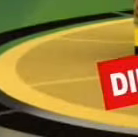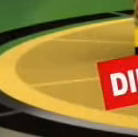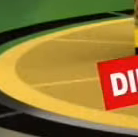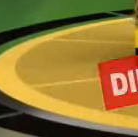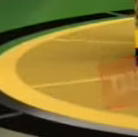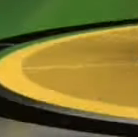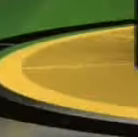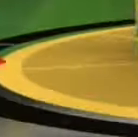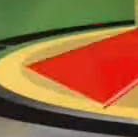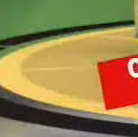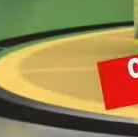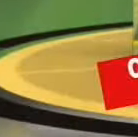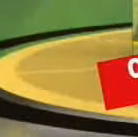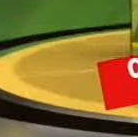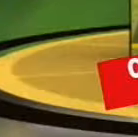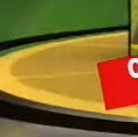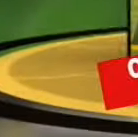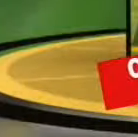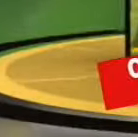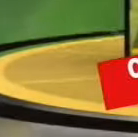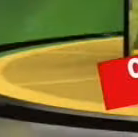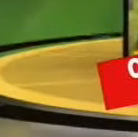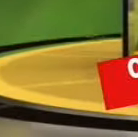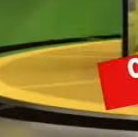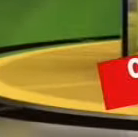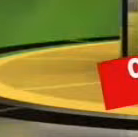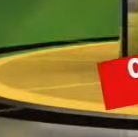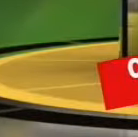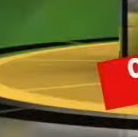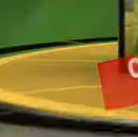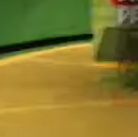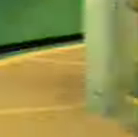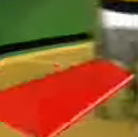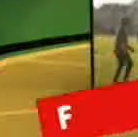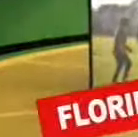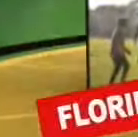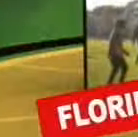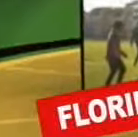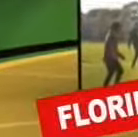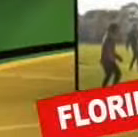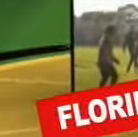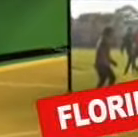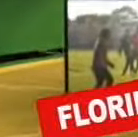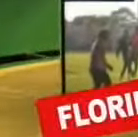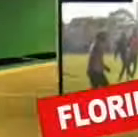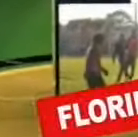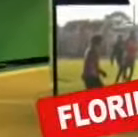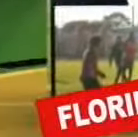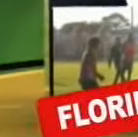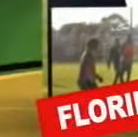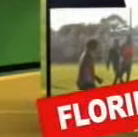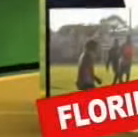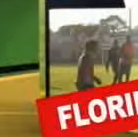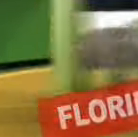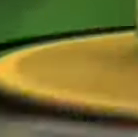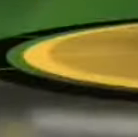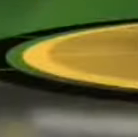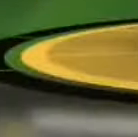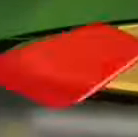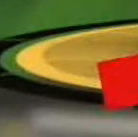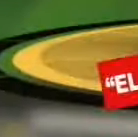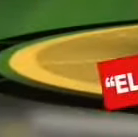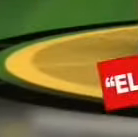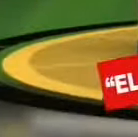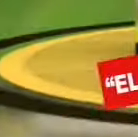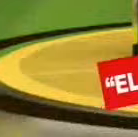Noche Amarilla 2017. Las 4 primeras fechas del Campeonato Nacional de Fútbol. Análisis de la pretemporada y participación en la Florida